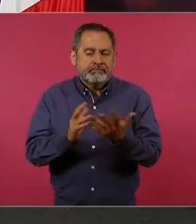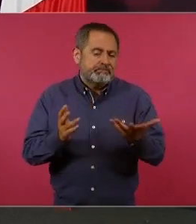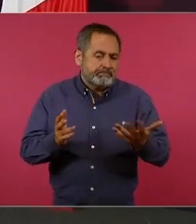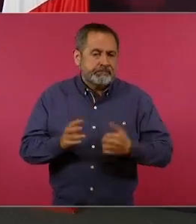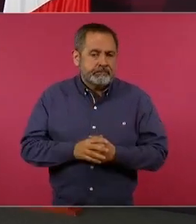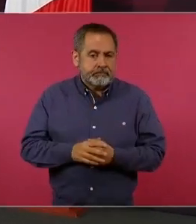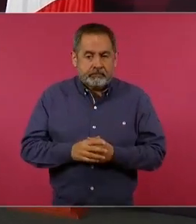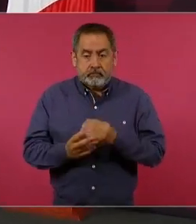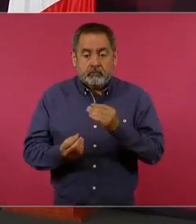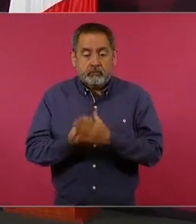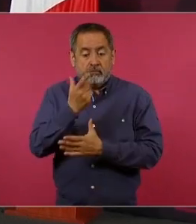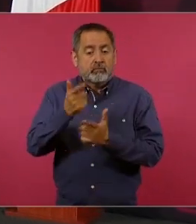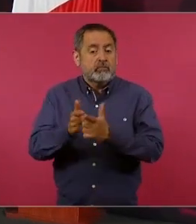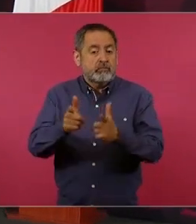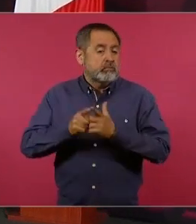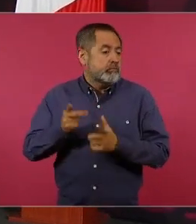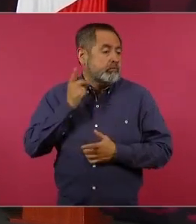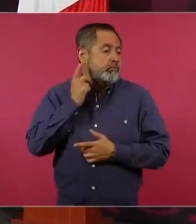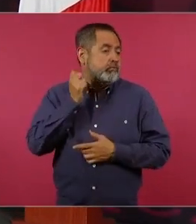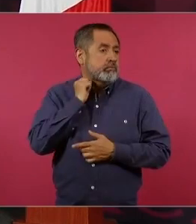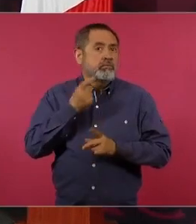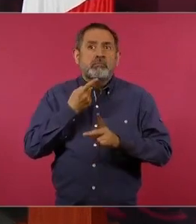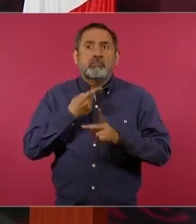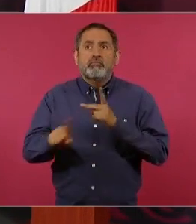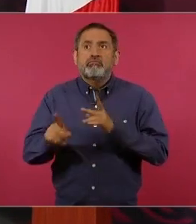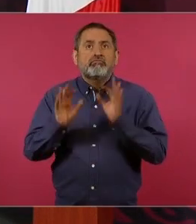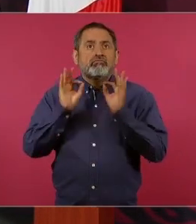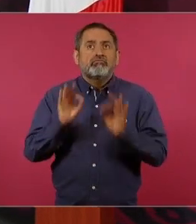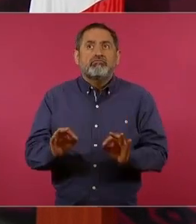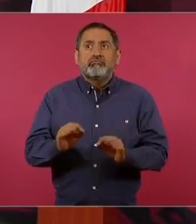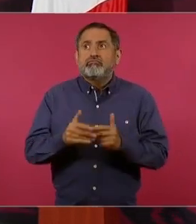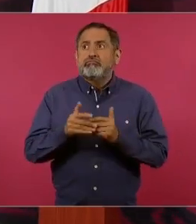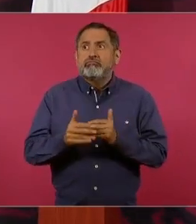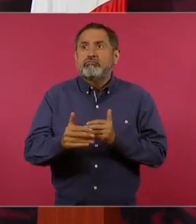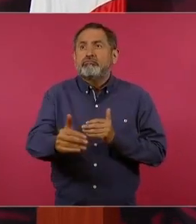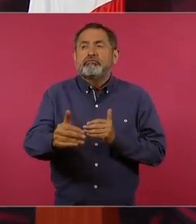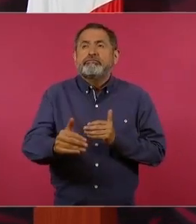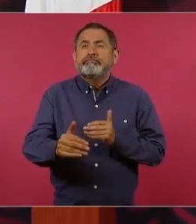nueva legislatura entra en funciones